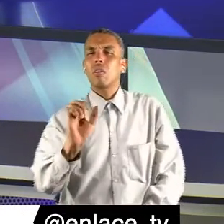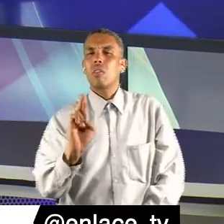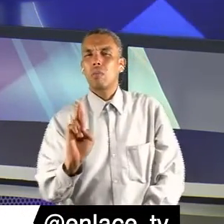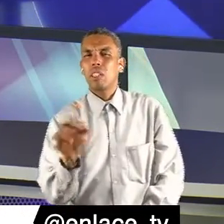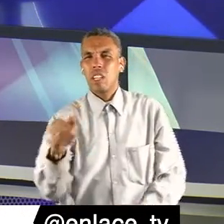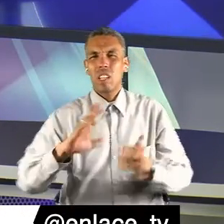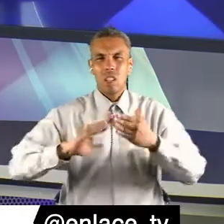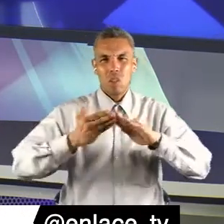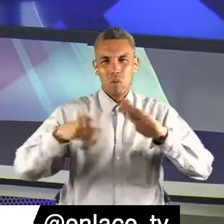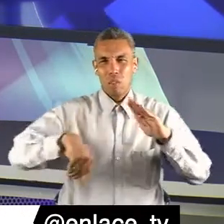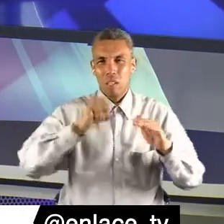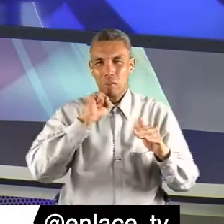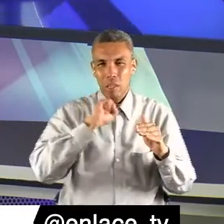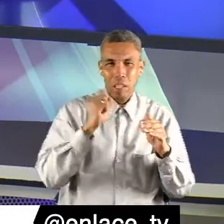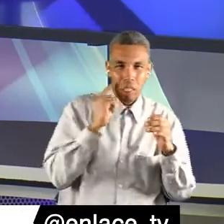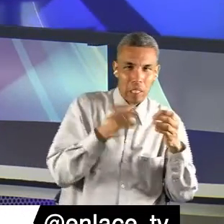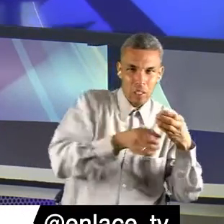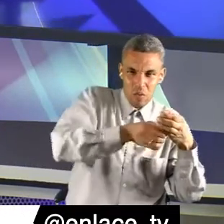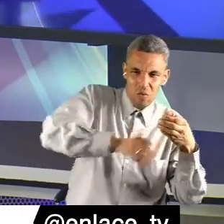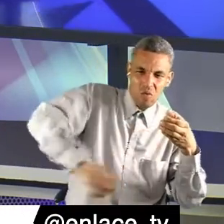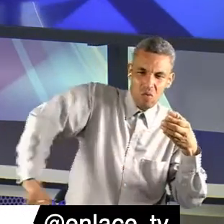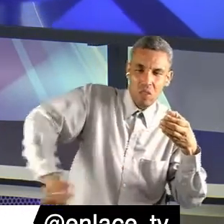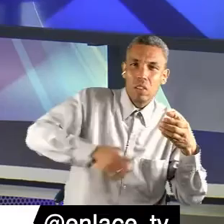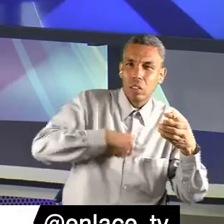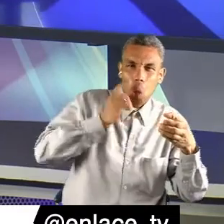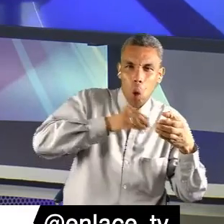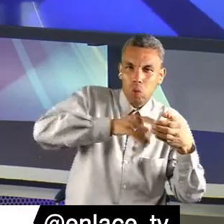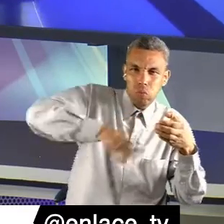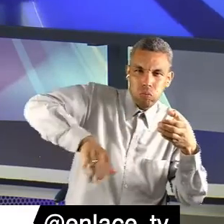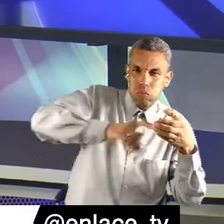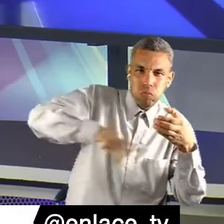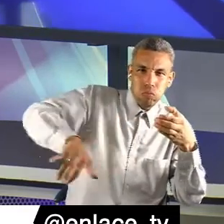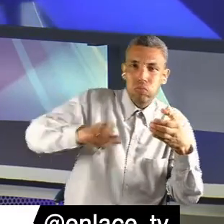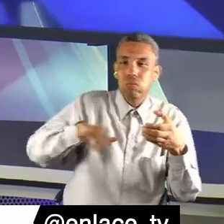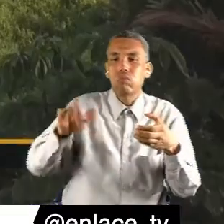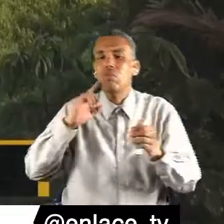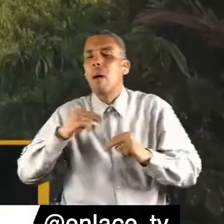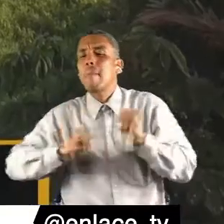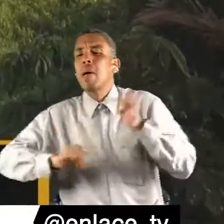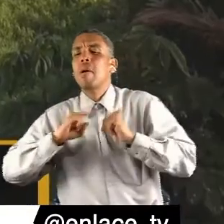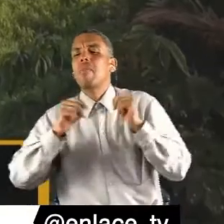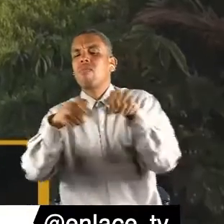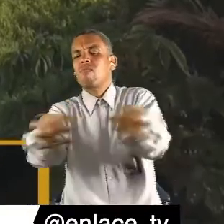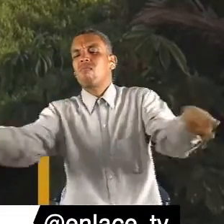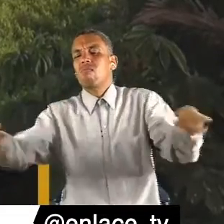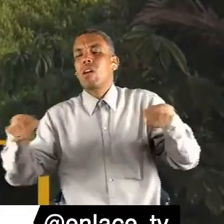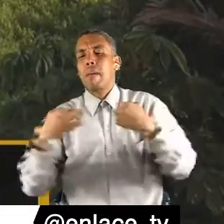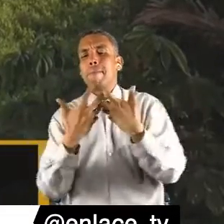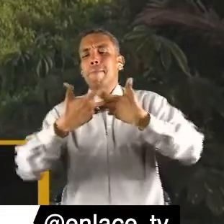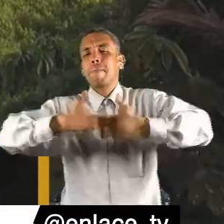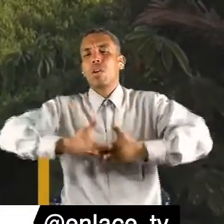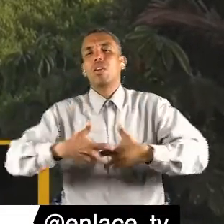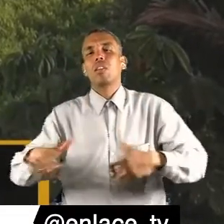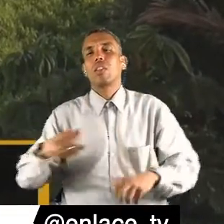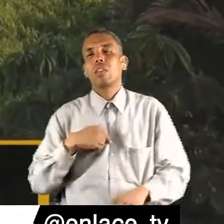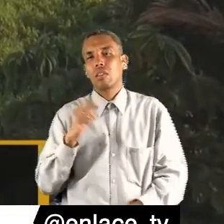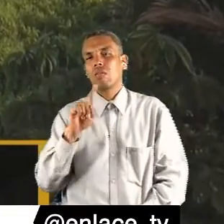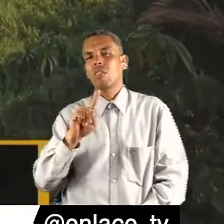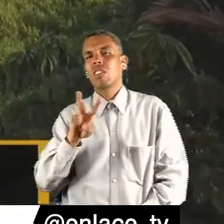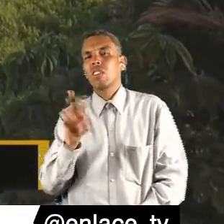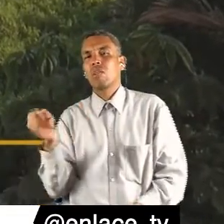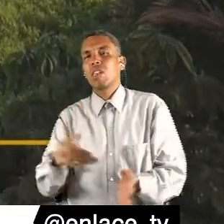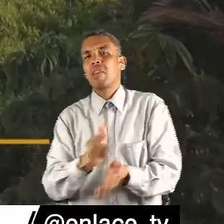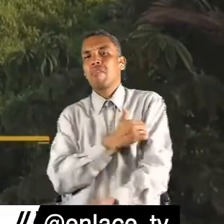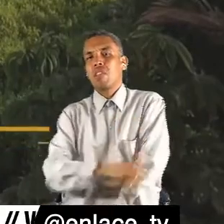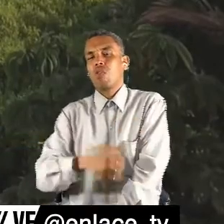La obra tendrá un costo de 120 mil millones de pesos. Inició formalmente el procedimiento de selección del contratista